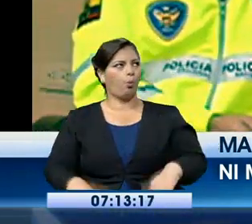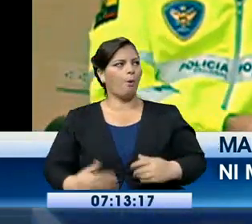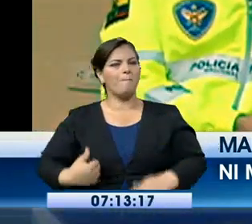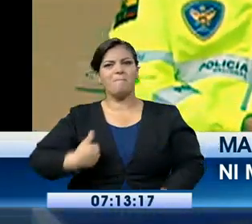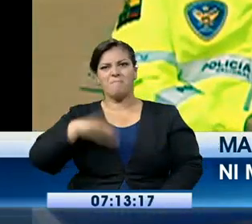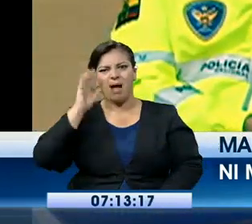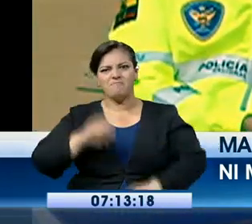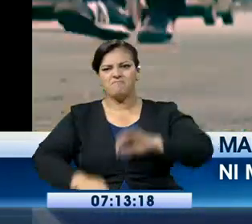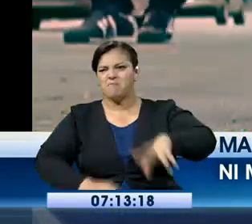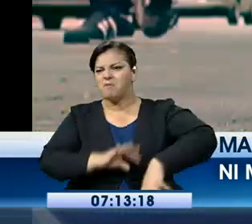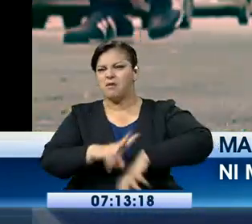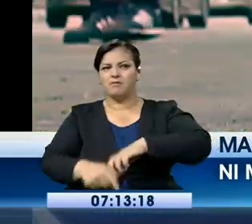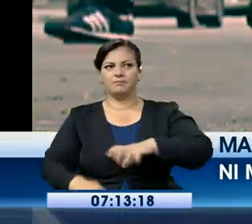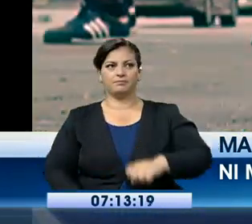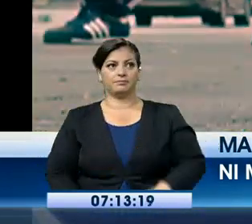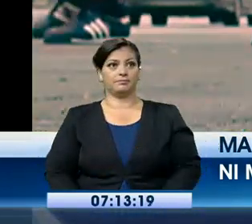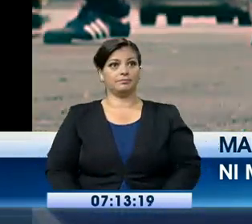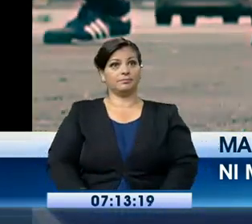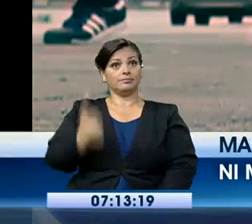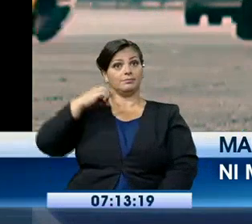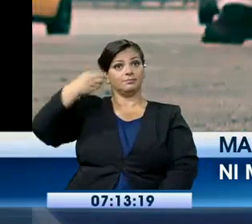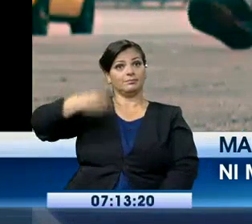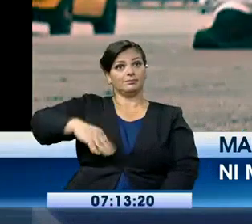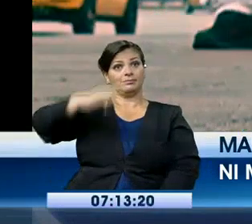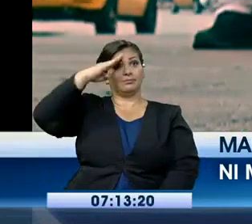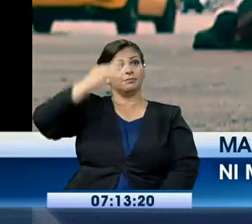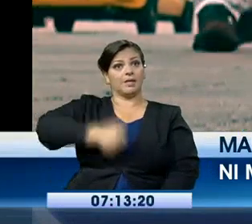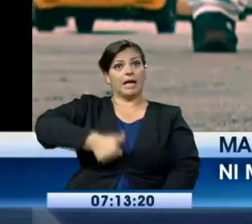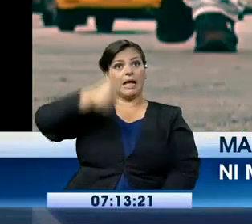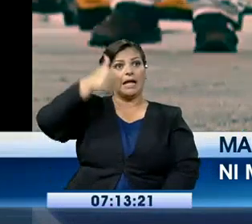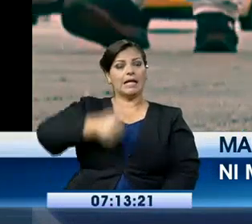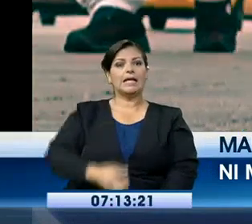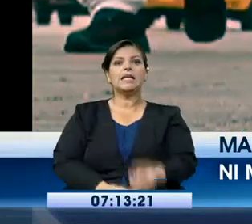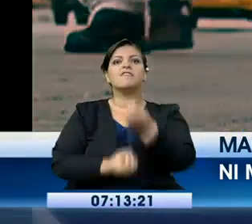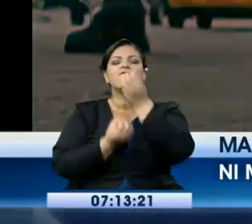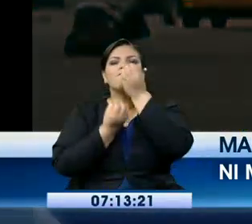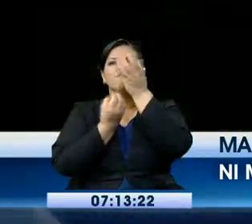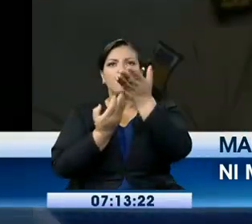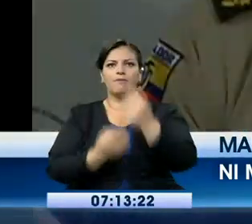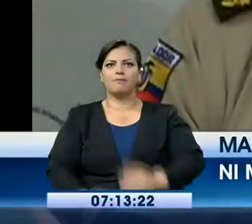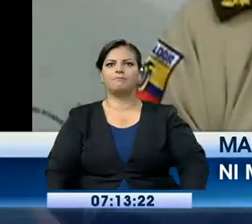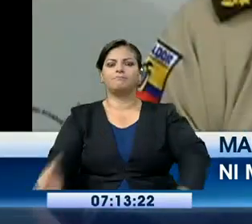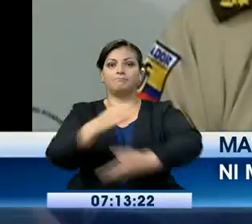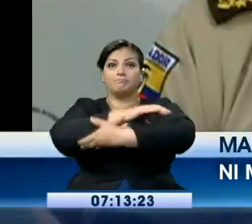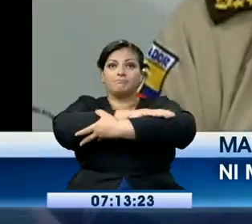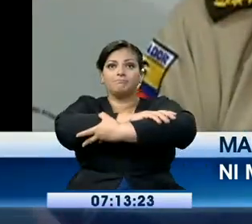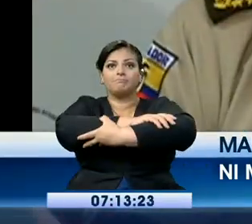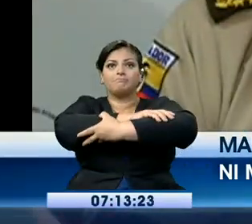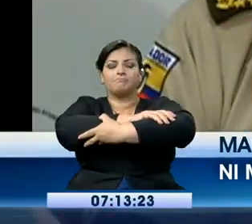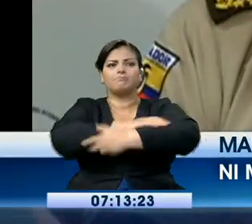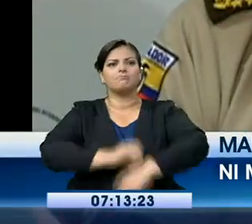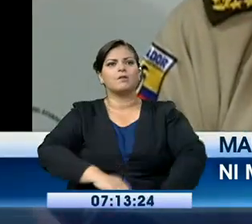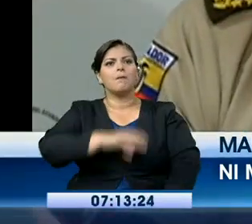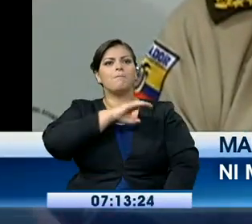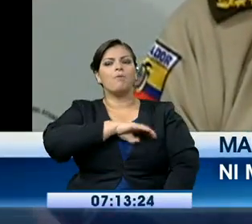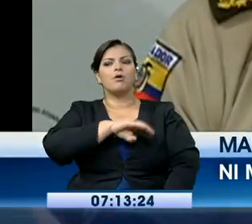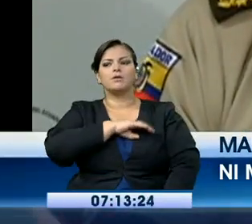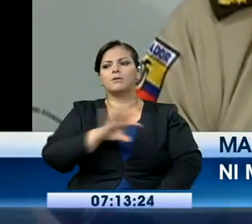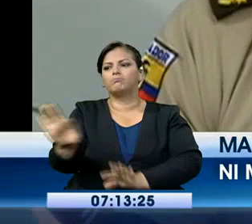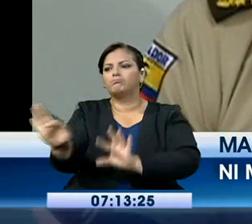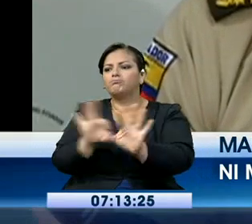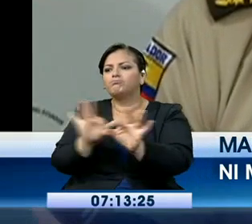policía informó que si bien no se procedió a intervenir, también el malecón. Va a haber policías